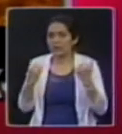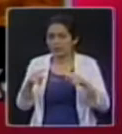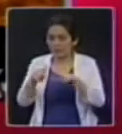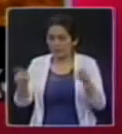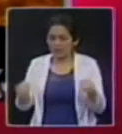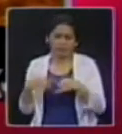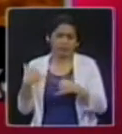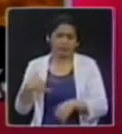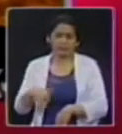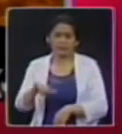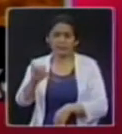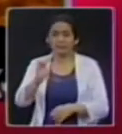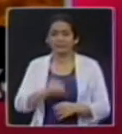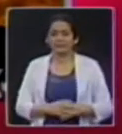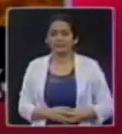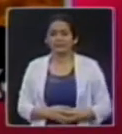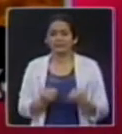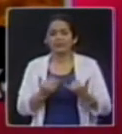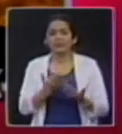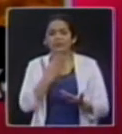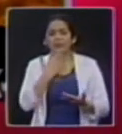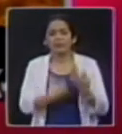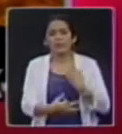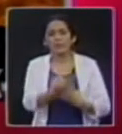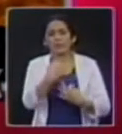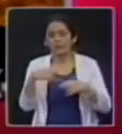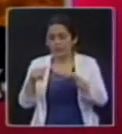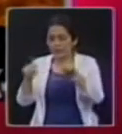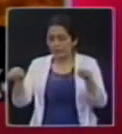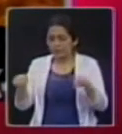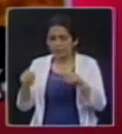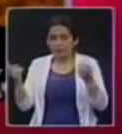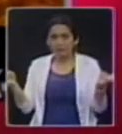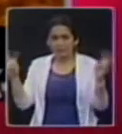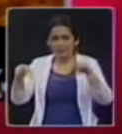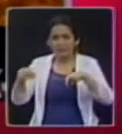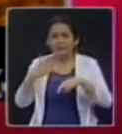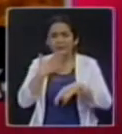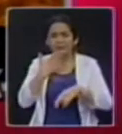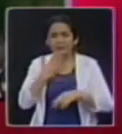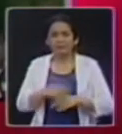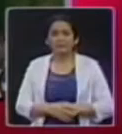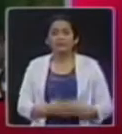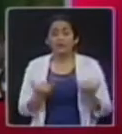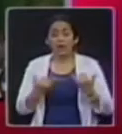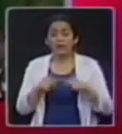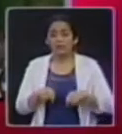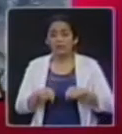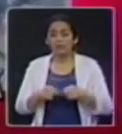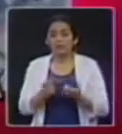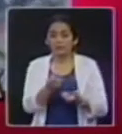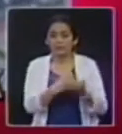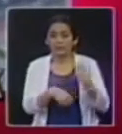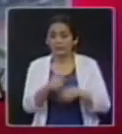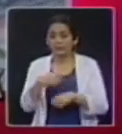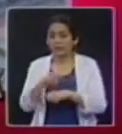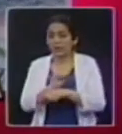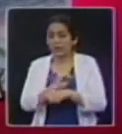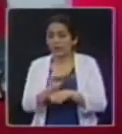tipo de baterías que ustedes comercializan y cuáles son sus características principales? Bueno, actualmente nosotros comercializamos en línea